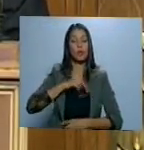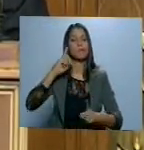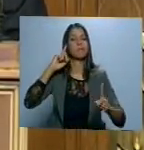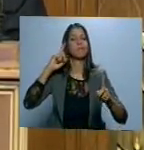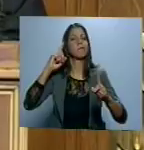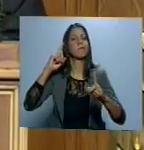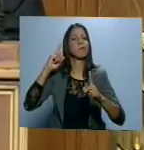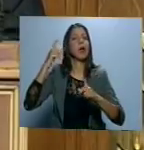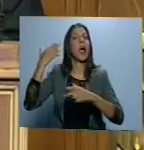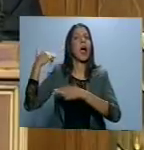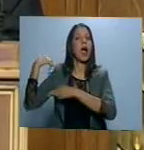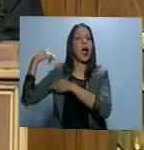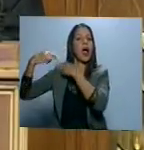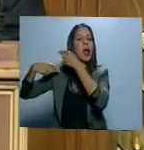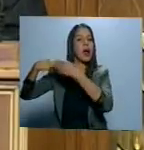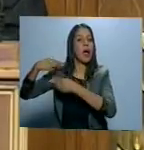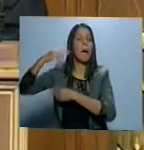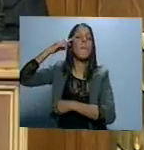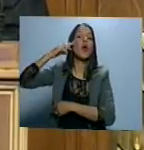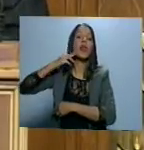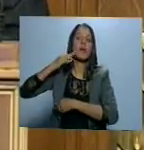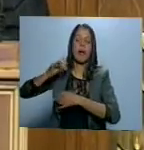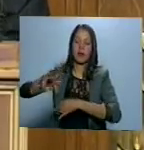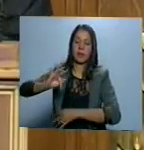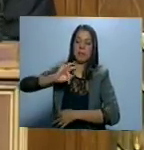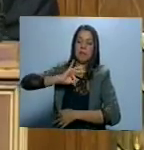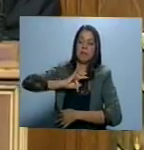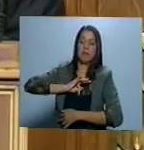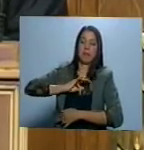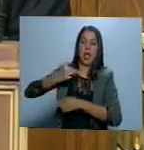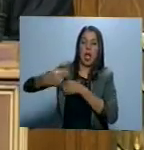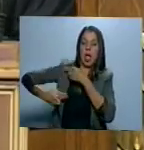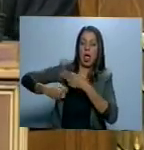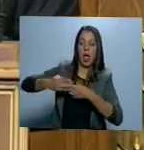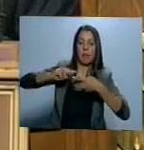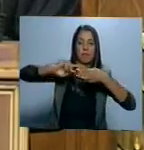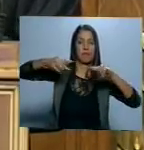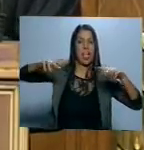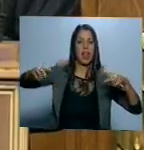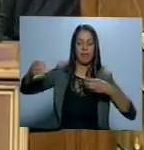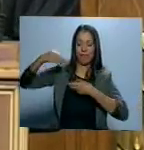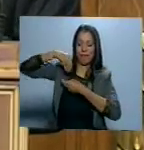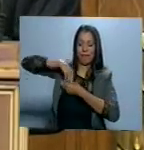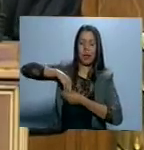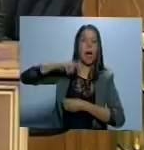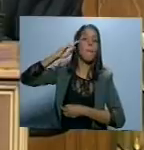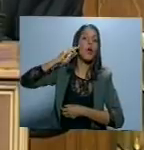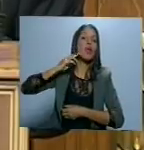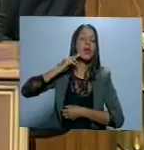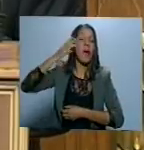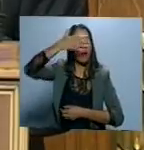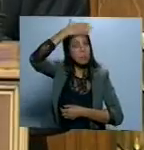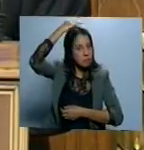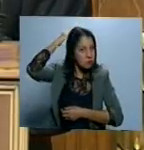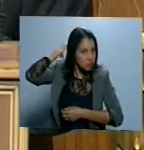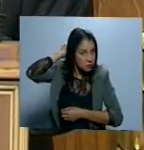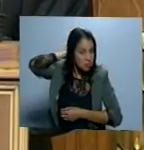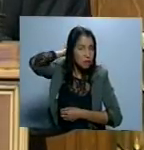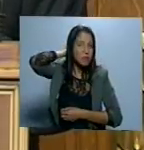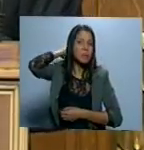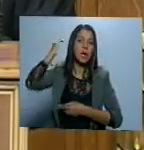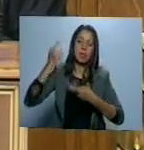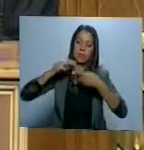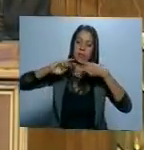la genética de Bolívar, la genética de Miranda, de Rafael Urdaneta,